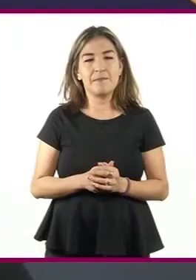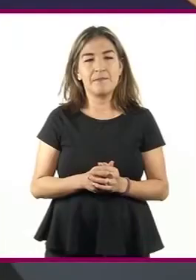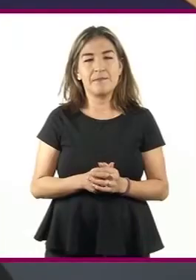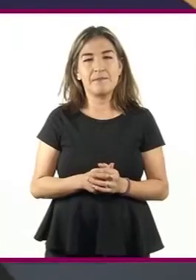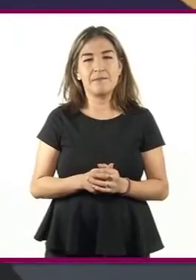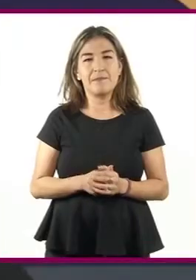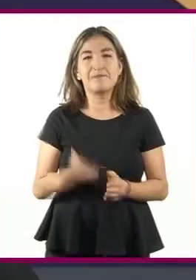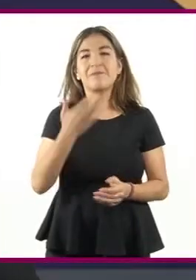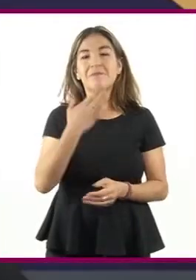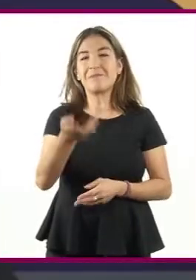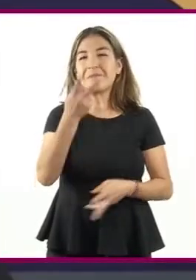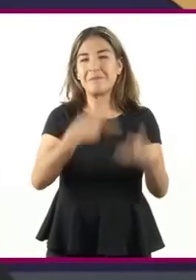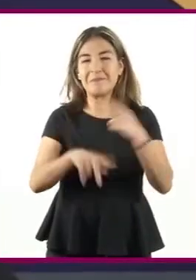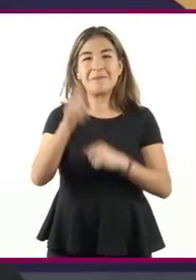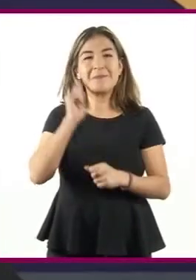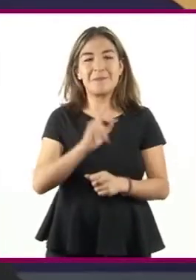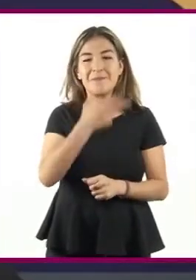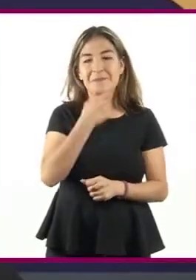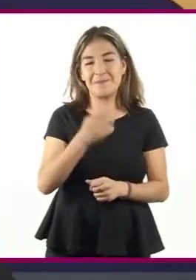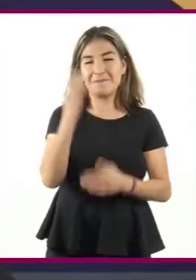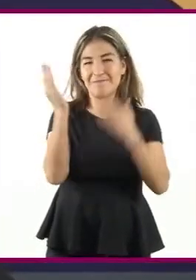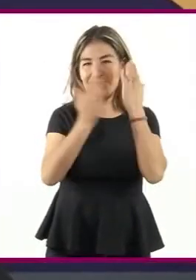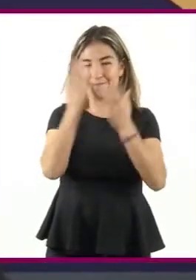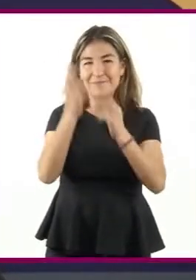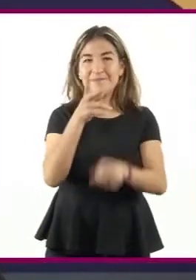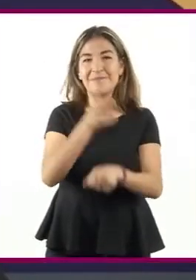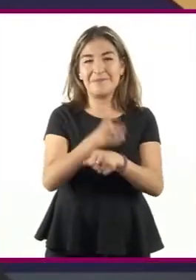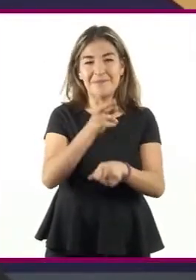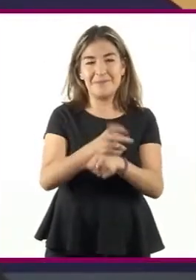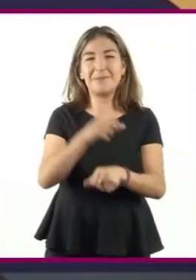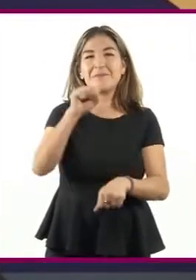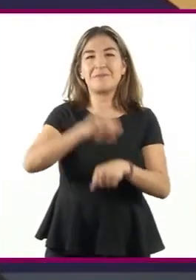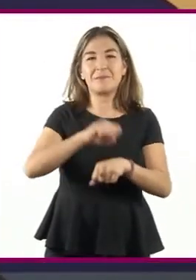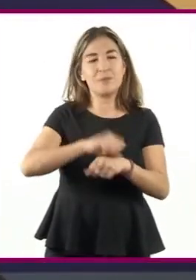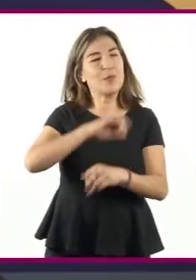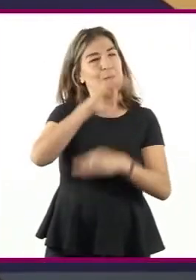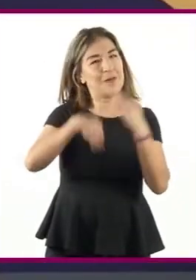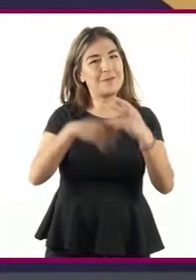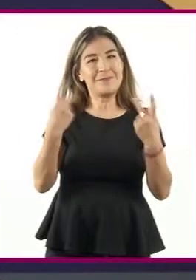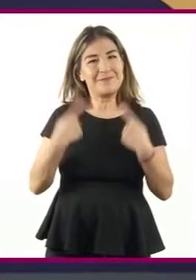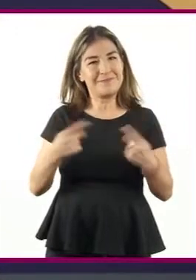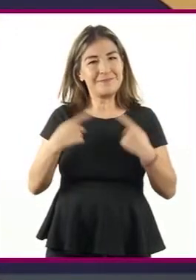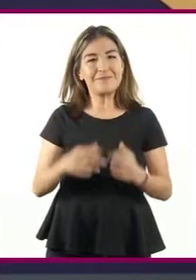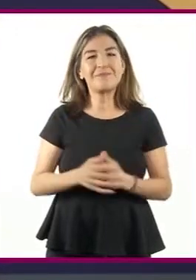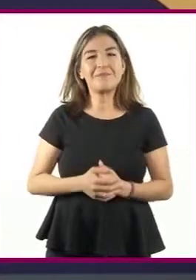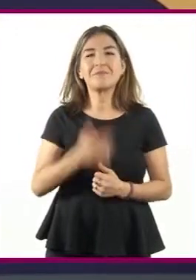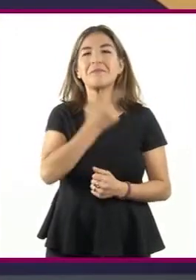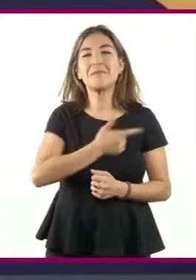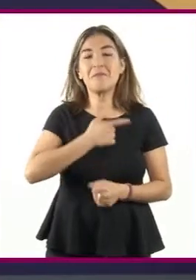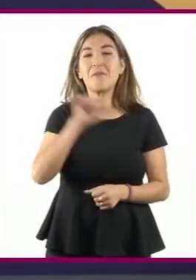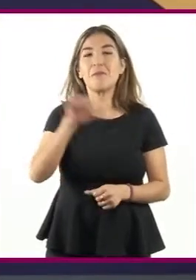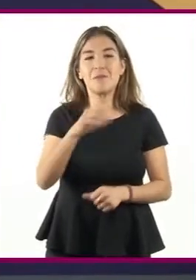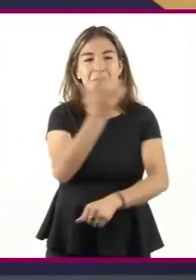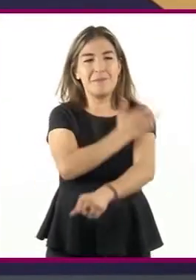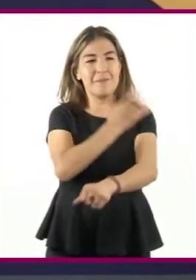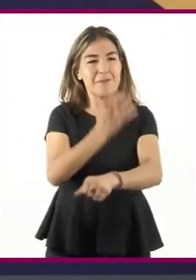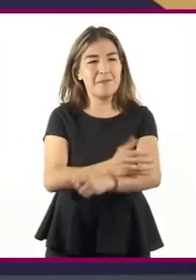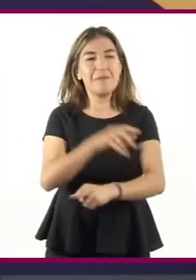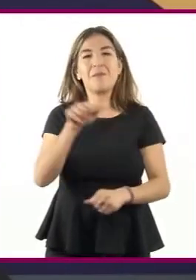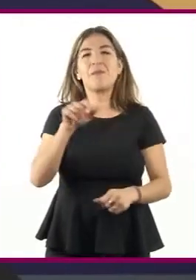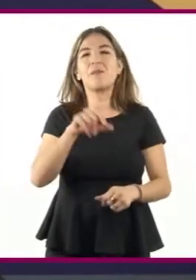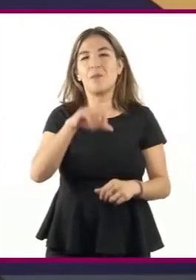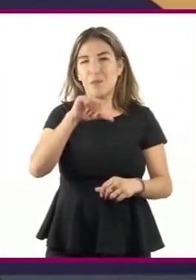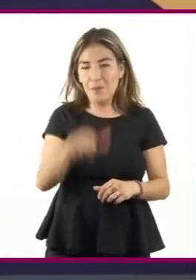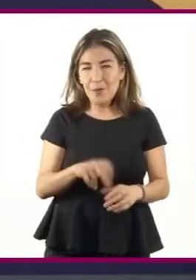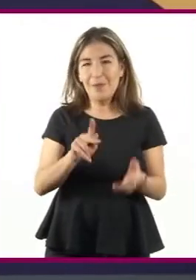Bienvenidas y bienvenidos estudiantes de segundo grado de secundaria y público en general. Es un gusto que nos acompañen en otra sesión de Aprende